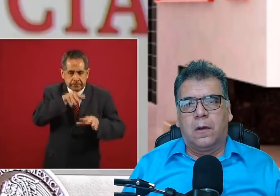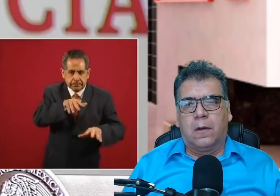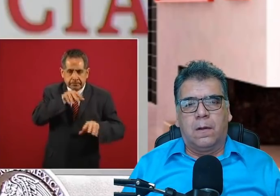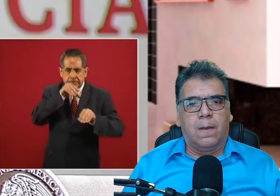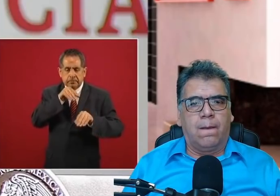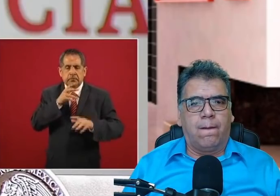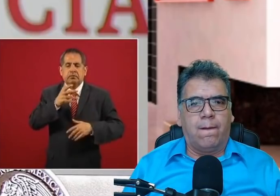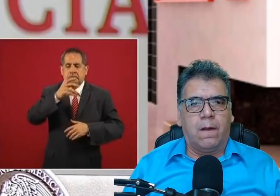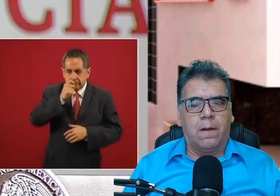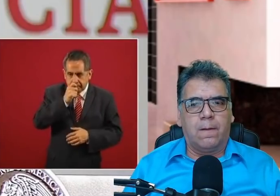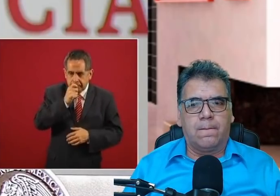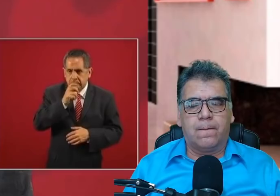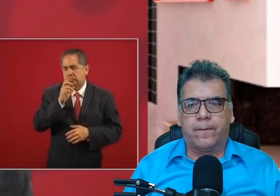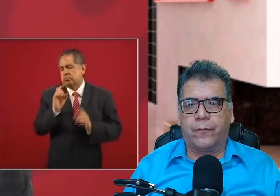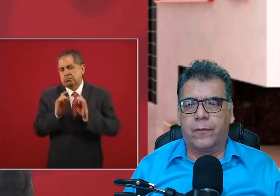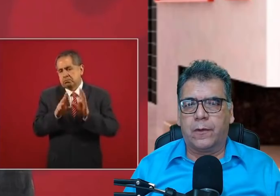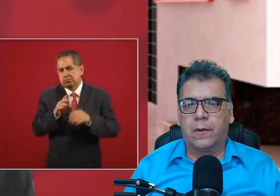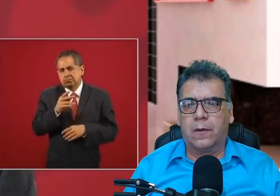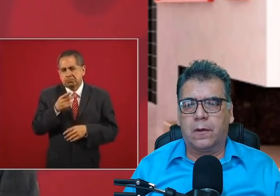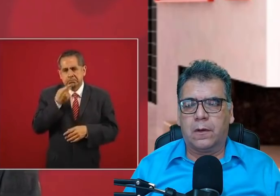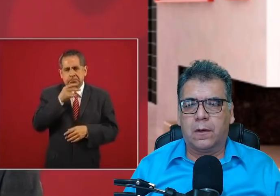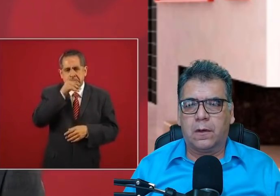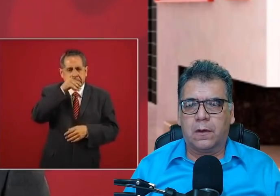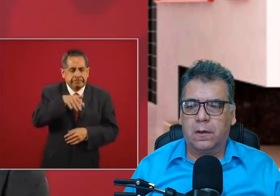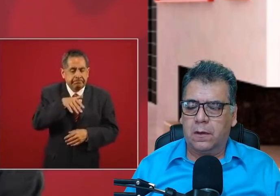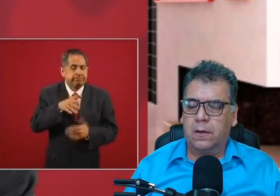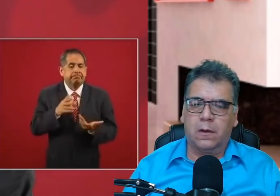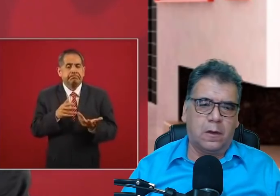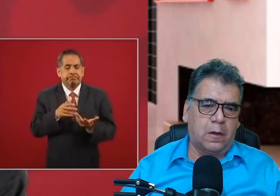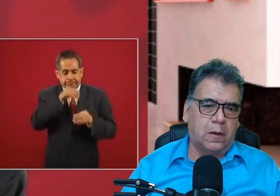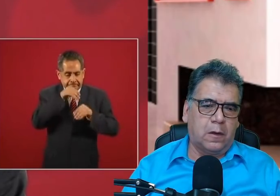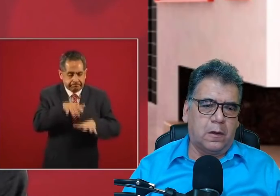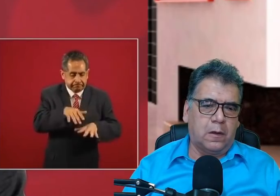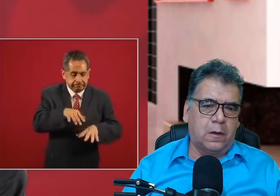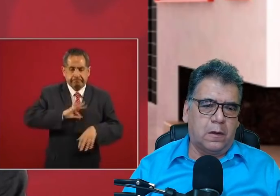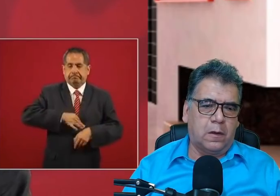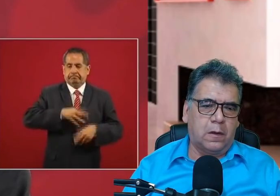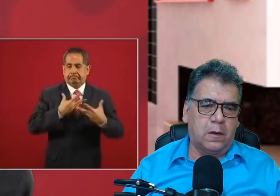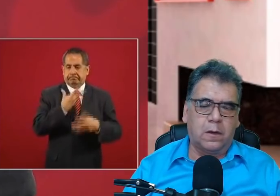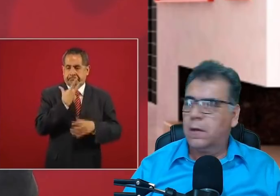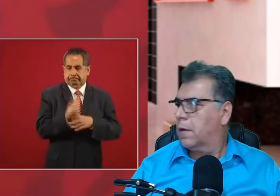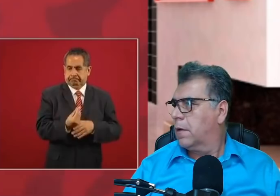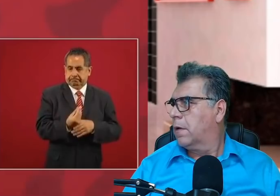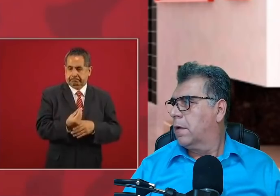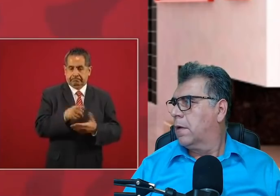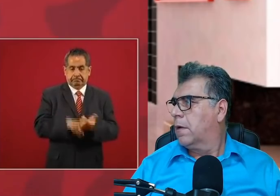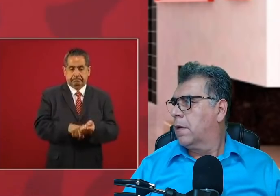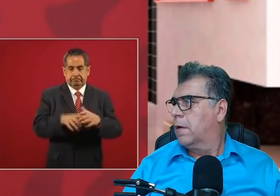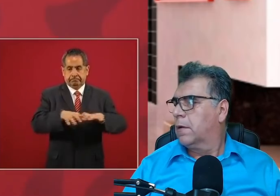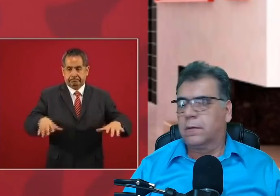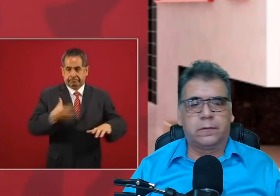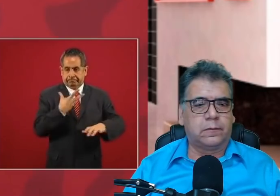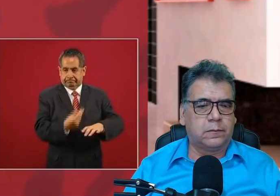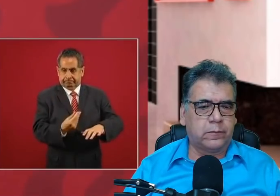al estornudar, si es que tuvieran un acceso de estornudo, contaminar el interior de una